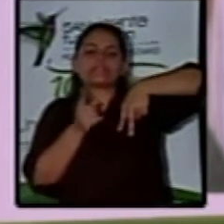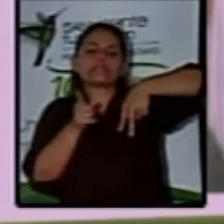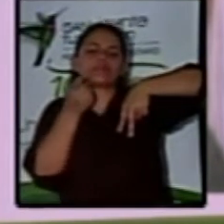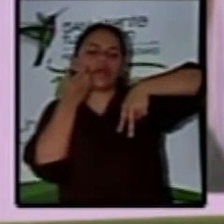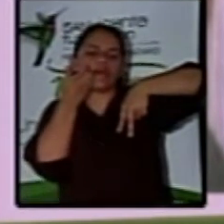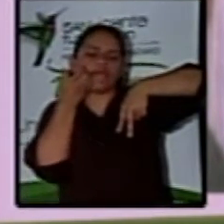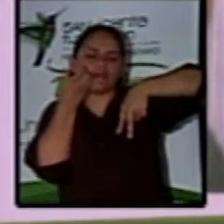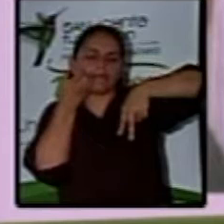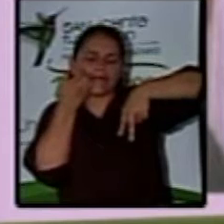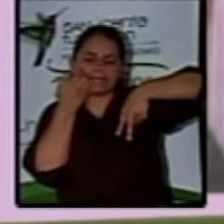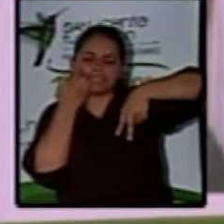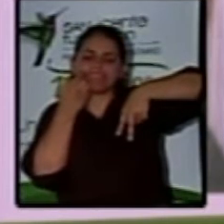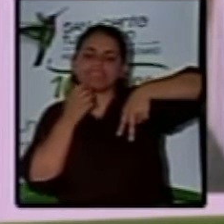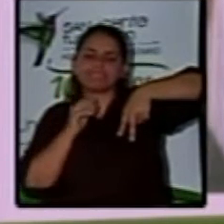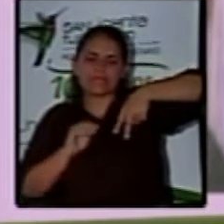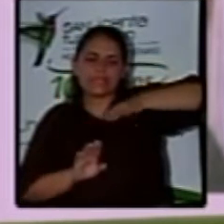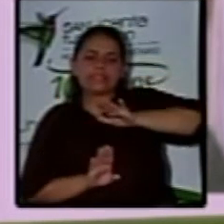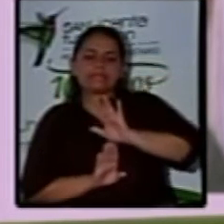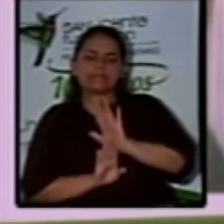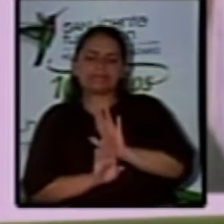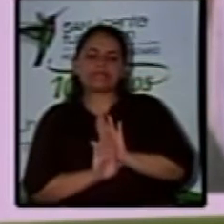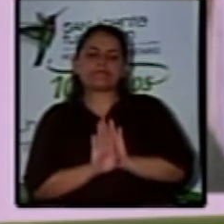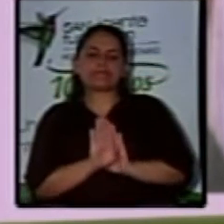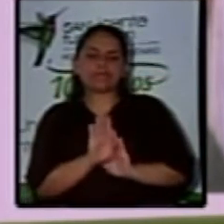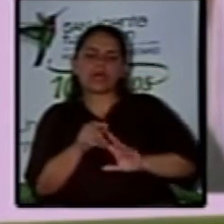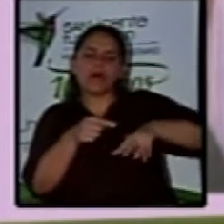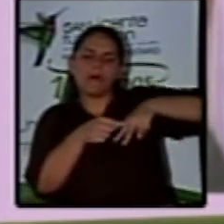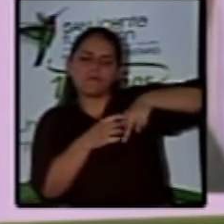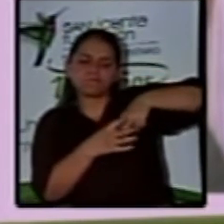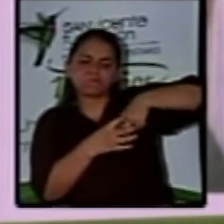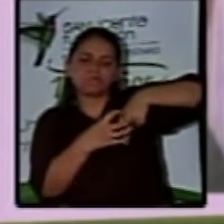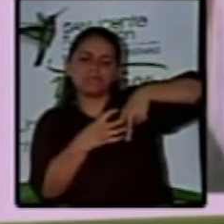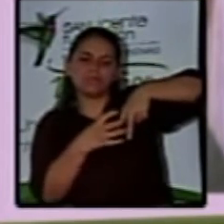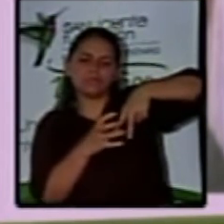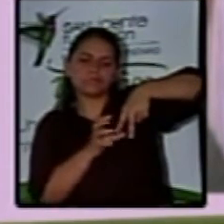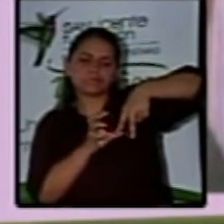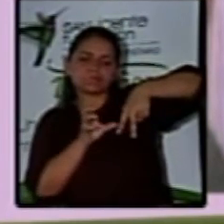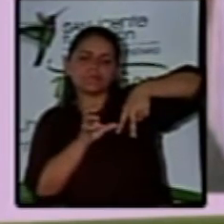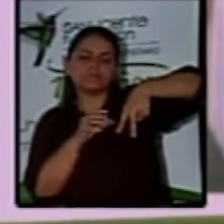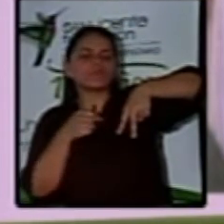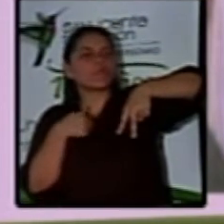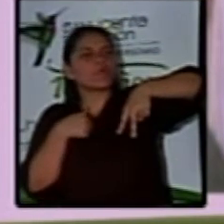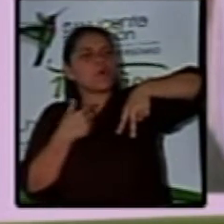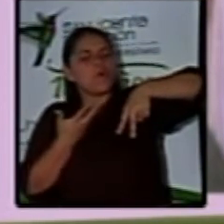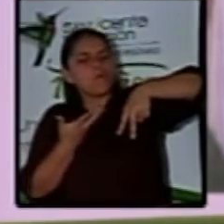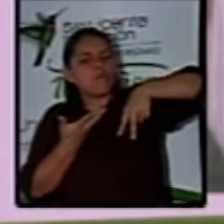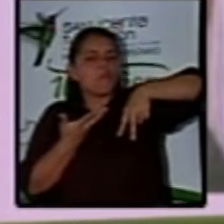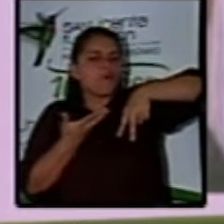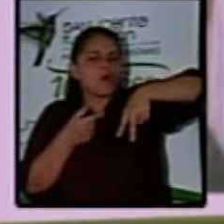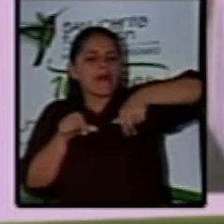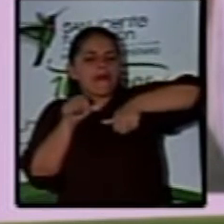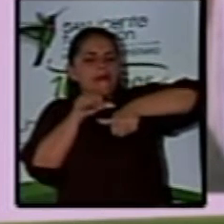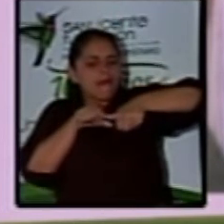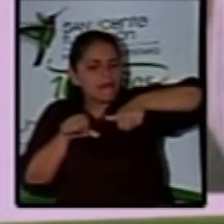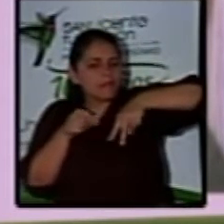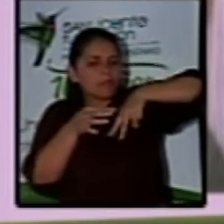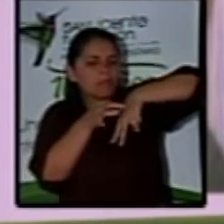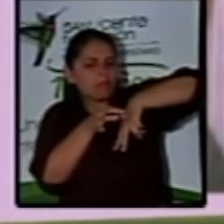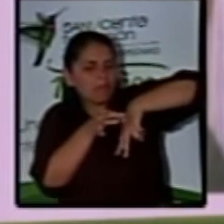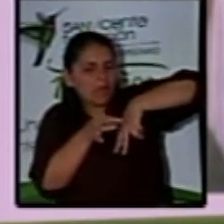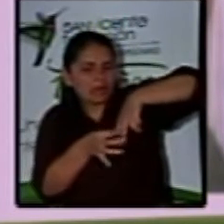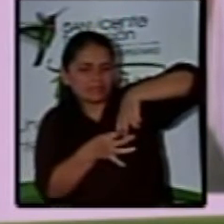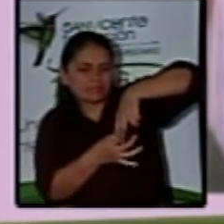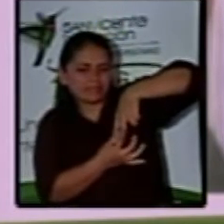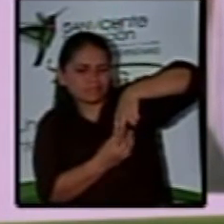una enfermedad avanzada con cambios en la piel, con inflamación y con